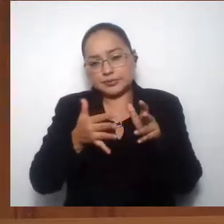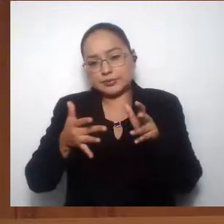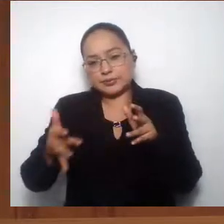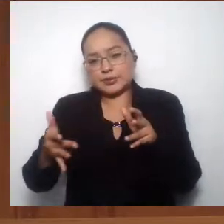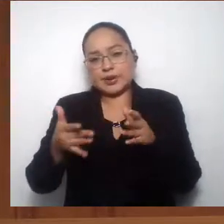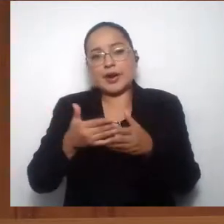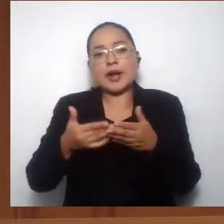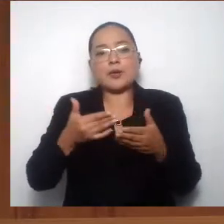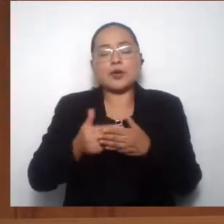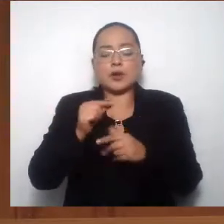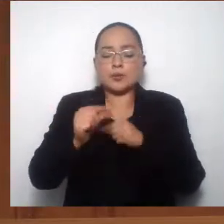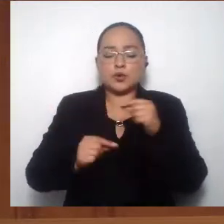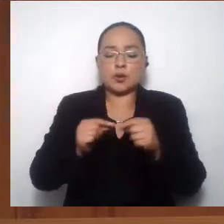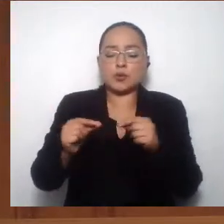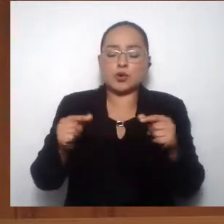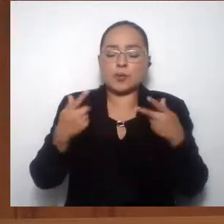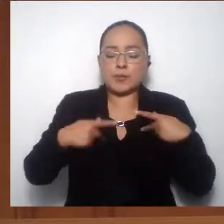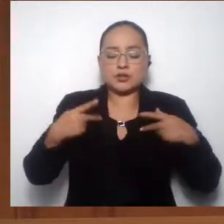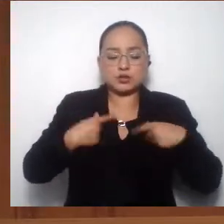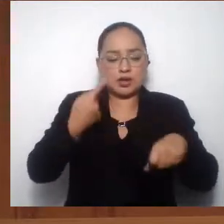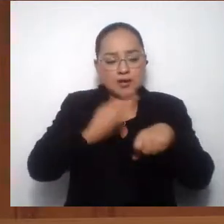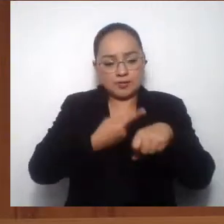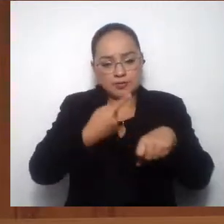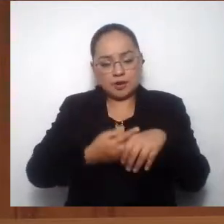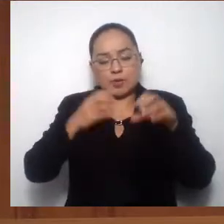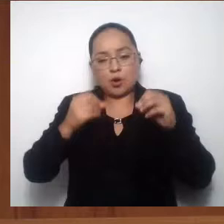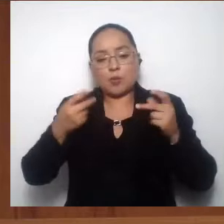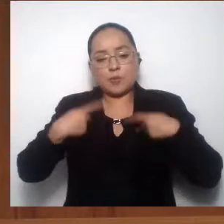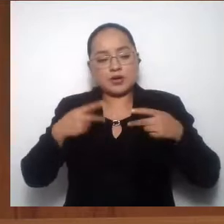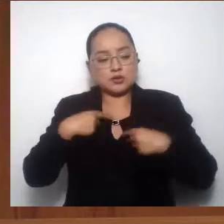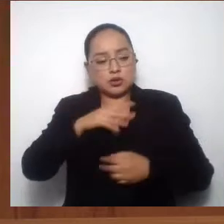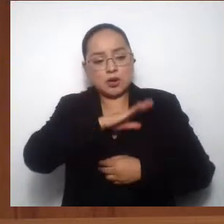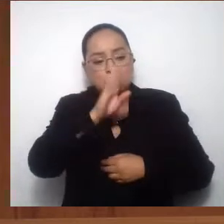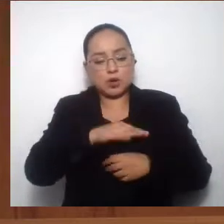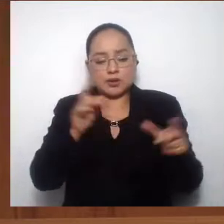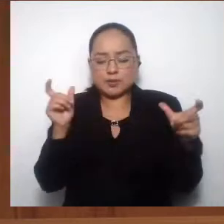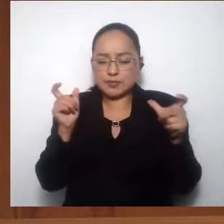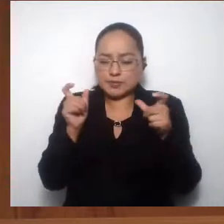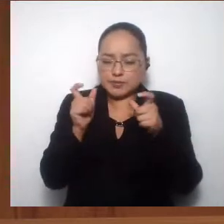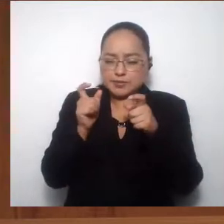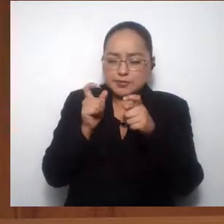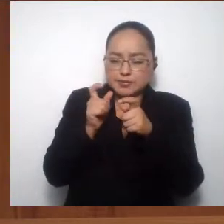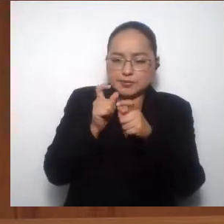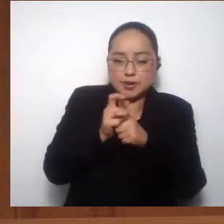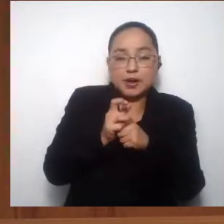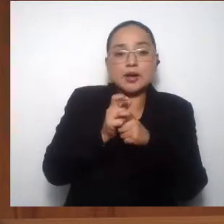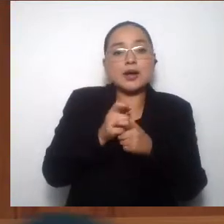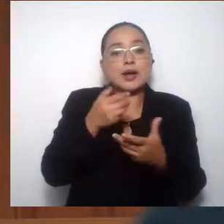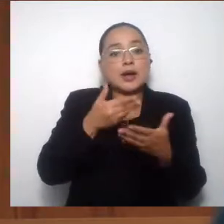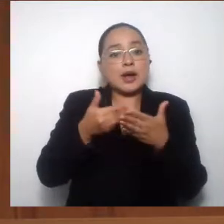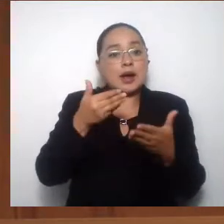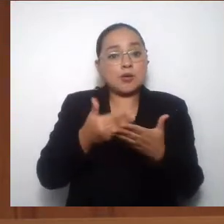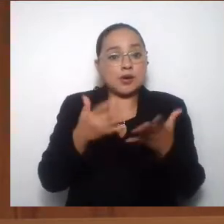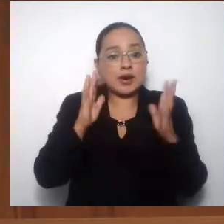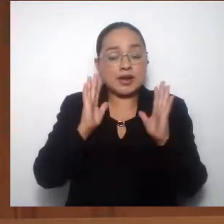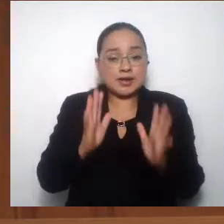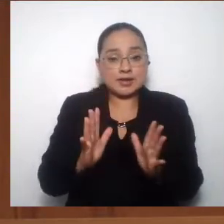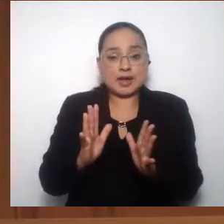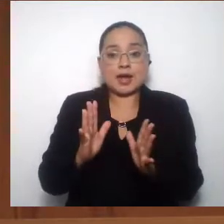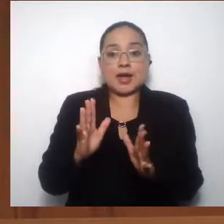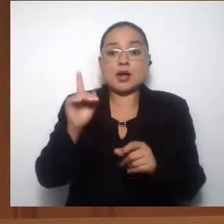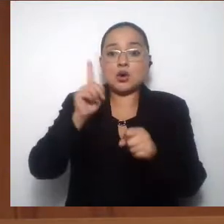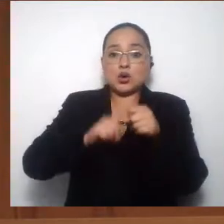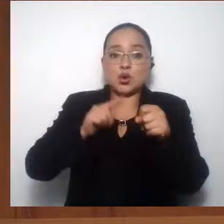de contagios y defunciones son la base para que el semáforo